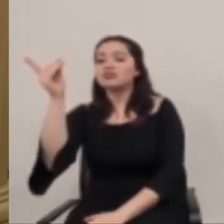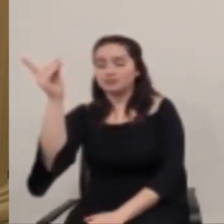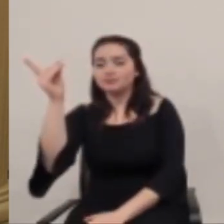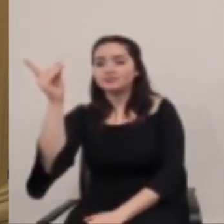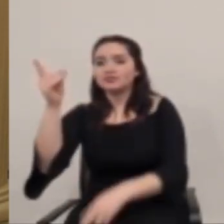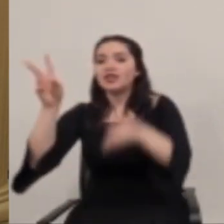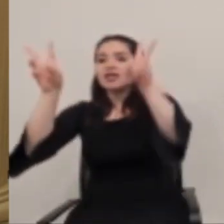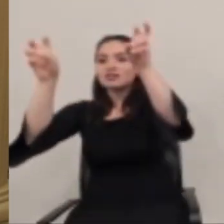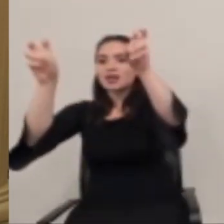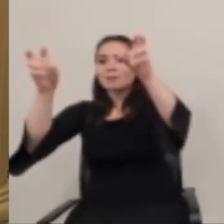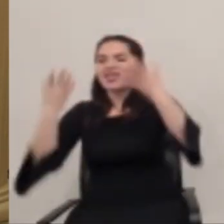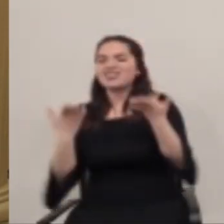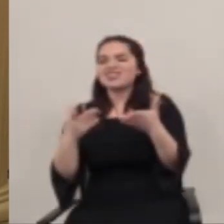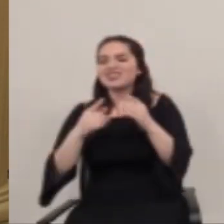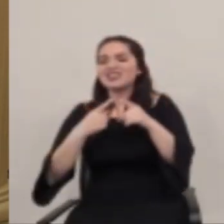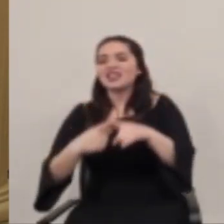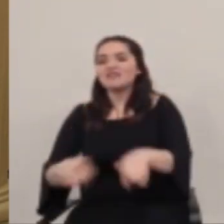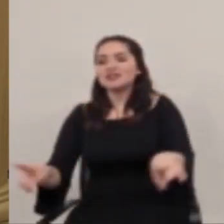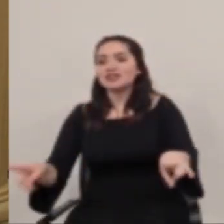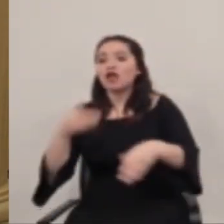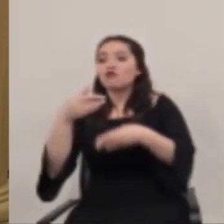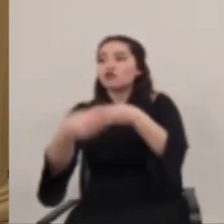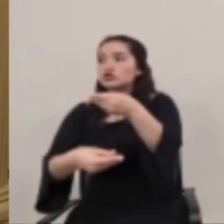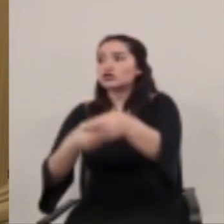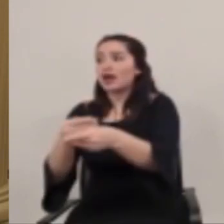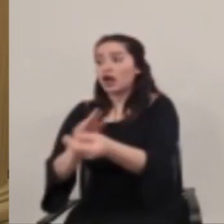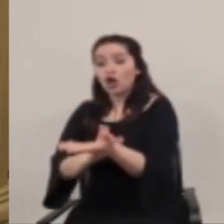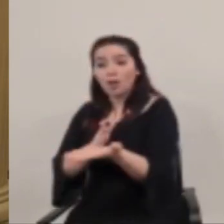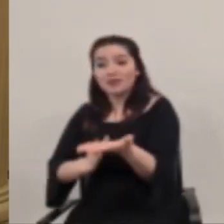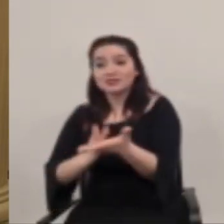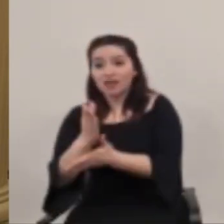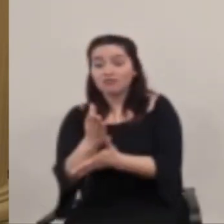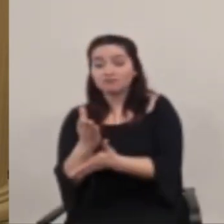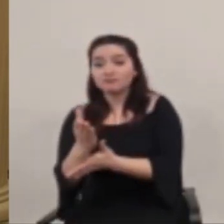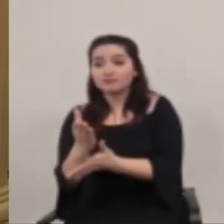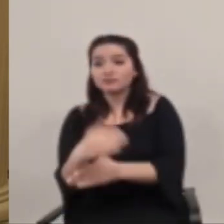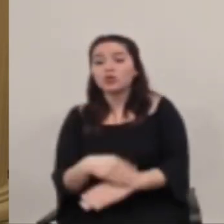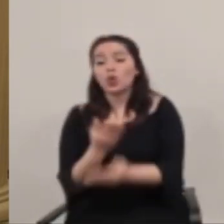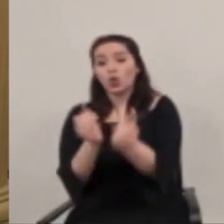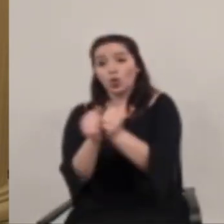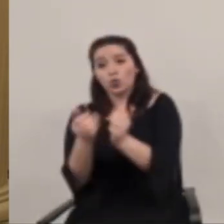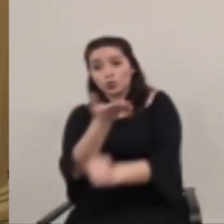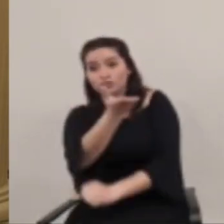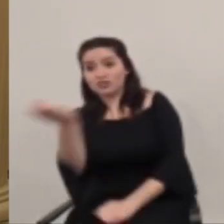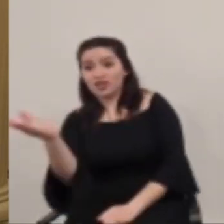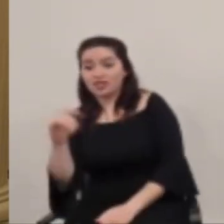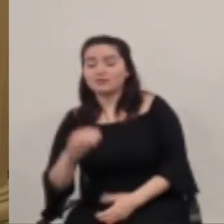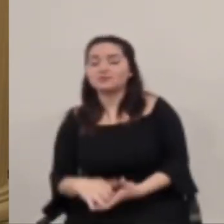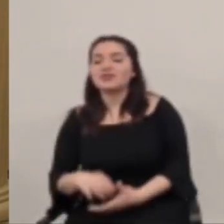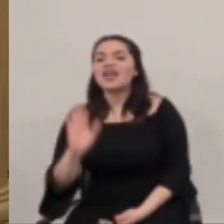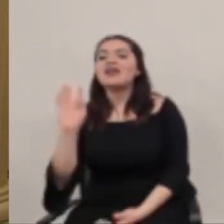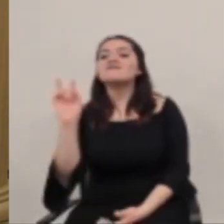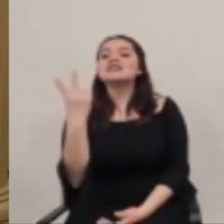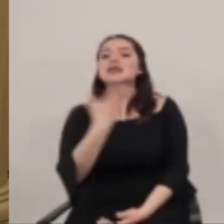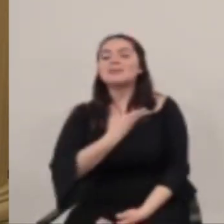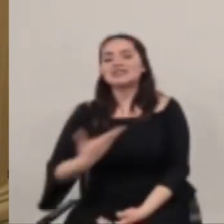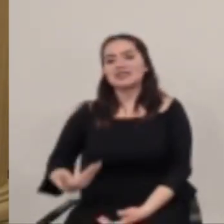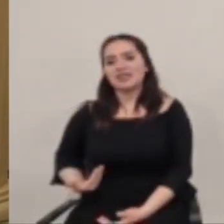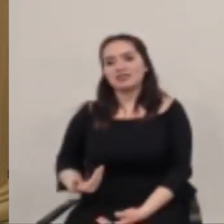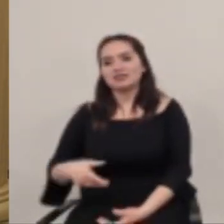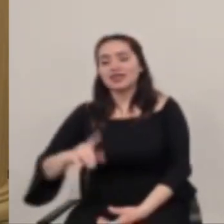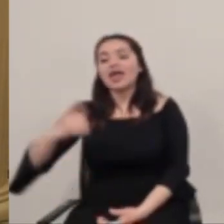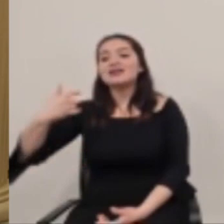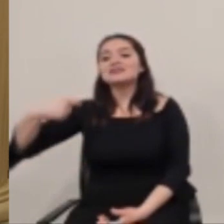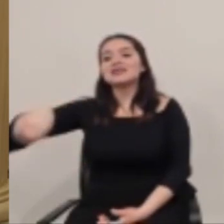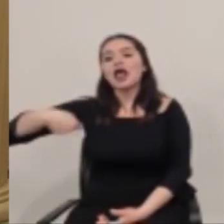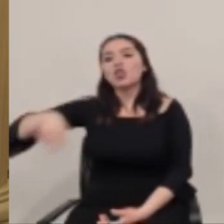diversidad funcional. Para comenzar, dejo con ustedes al vicepresidente del Senado Universitario, profesor Gonzalo